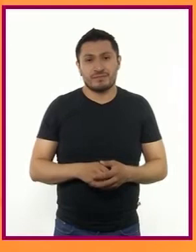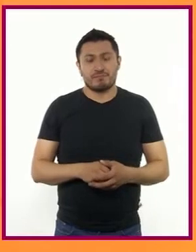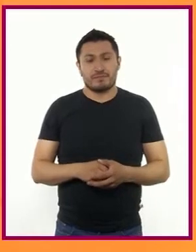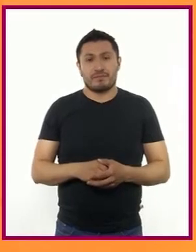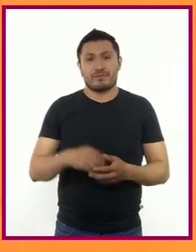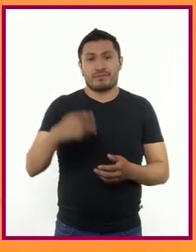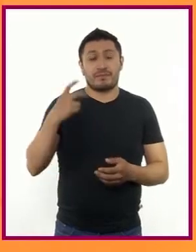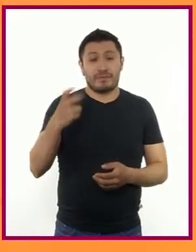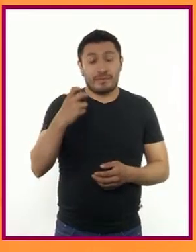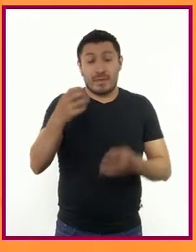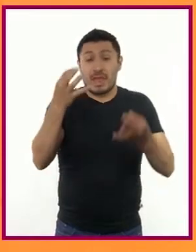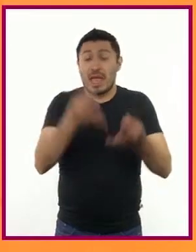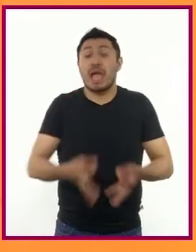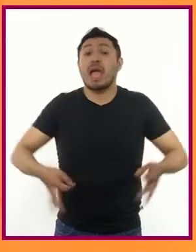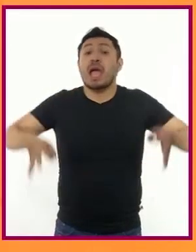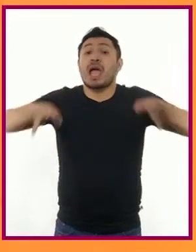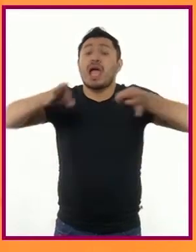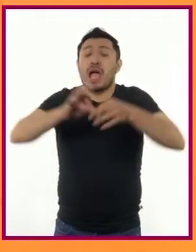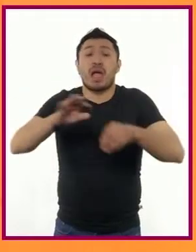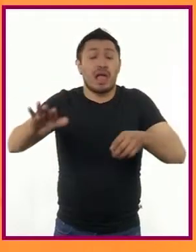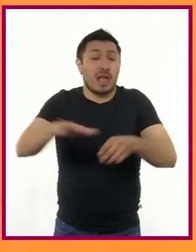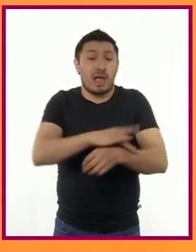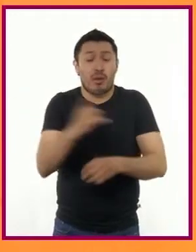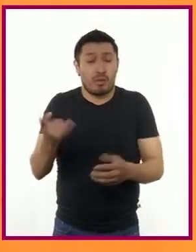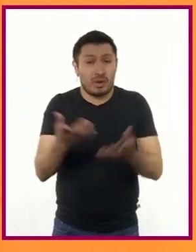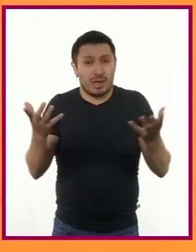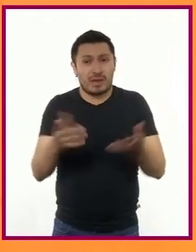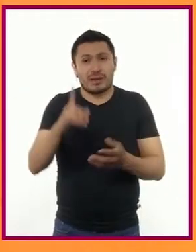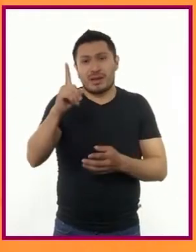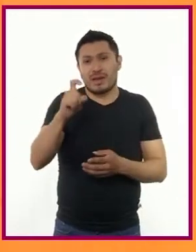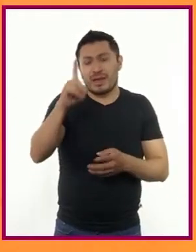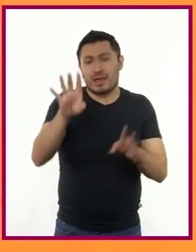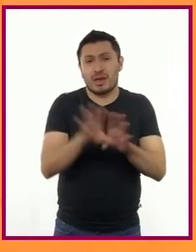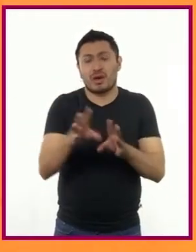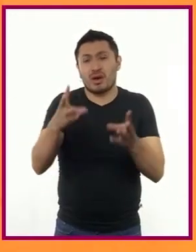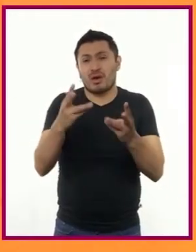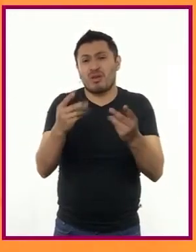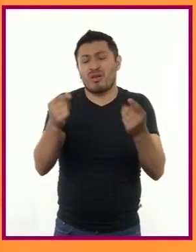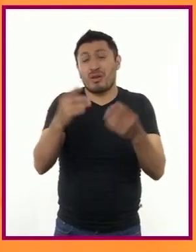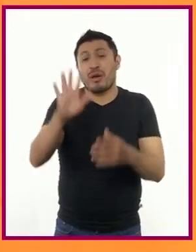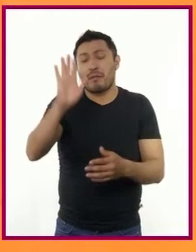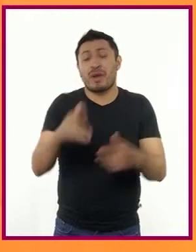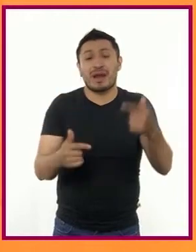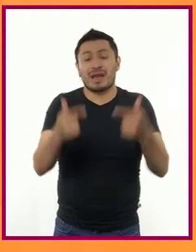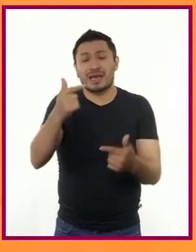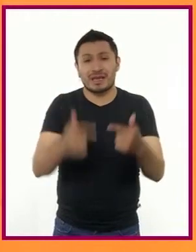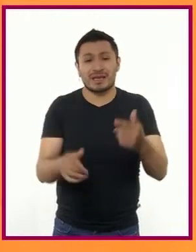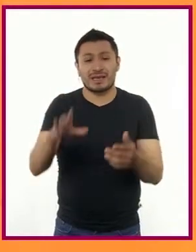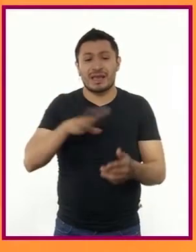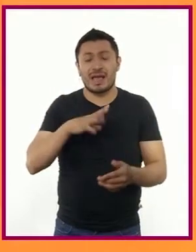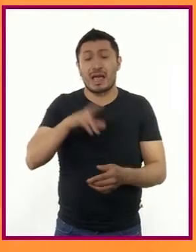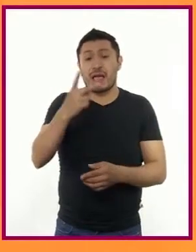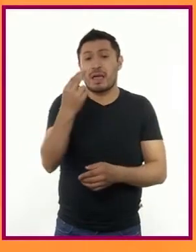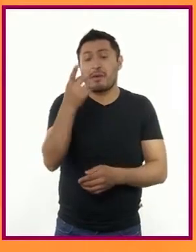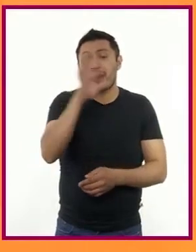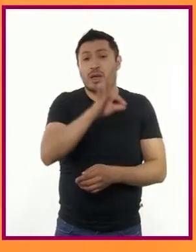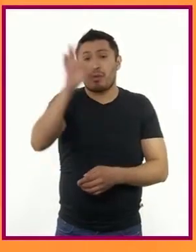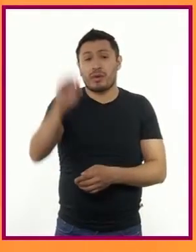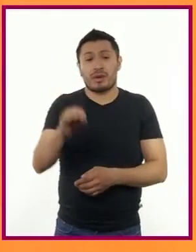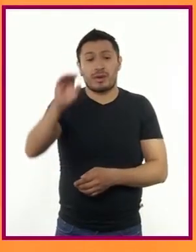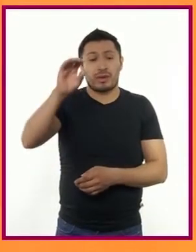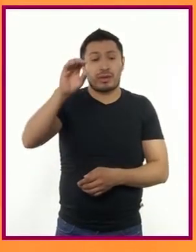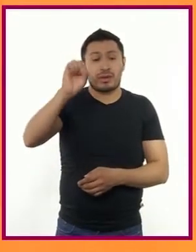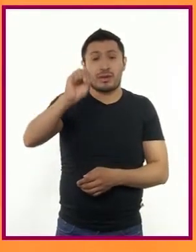glándula muy importante, ya que secreta un líquido de aspecto lechoso que constituye 25% del semen